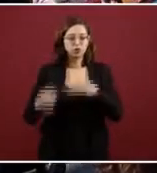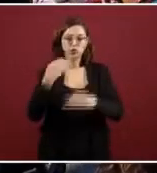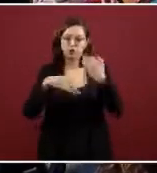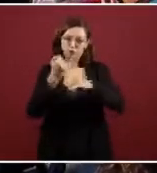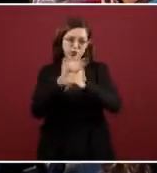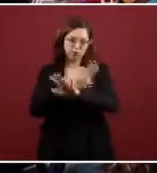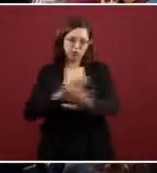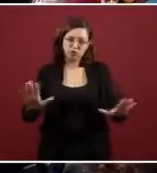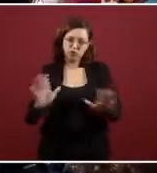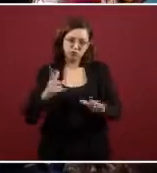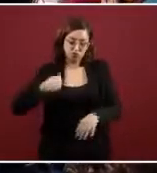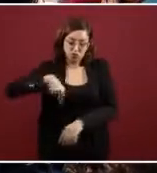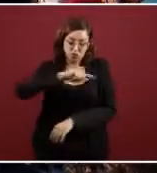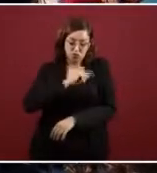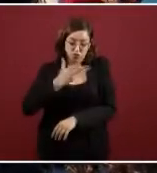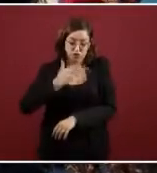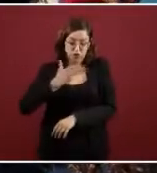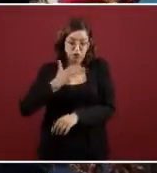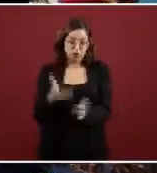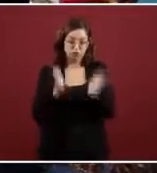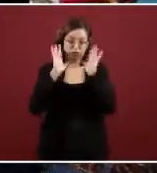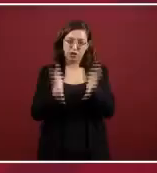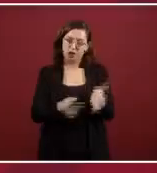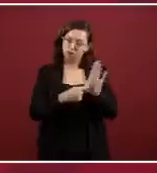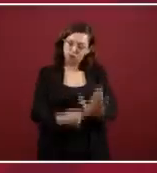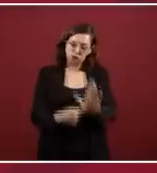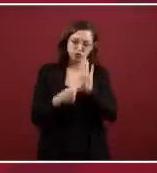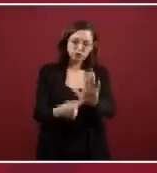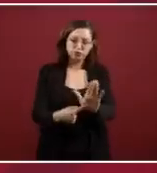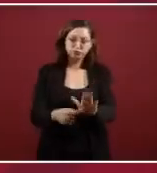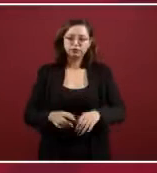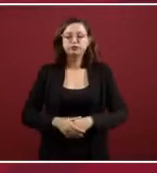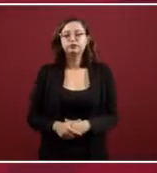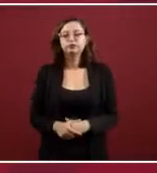está. Todo lo que tenemos de información.